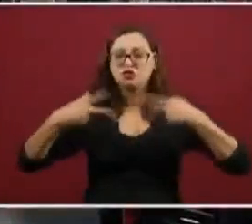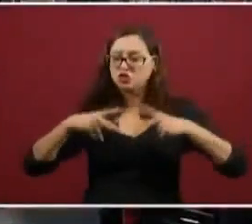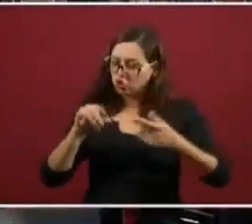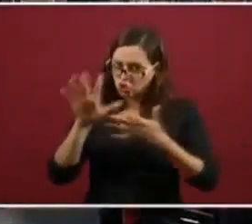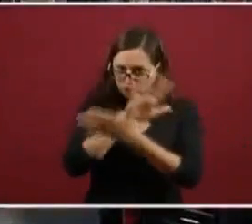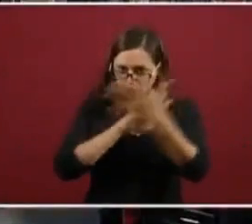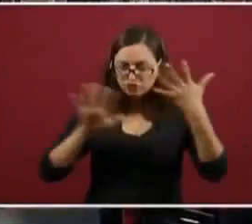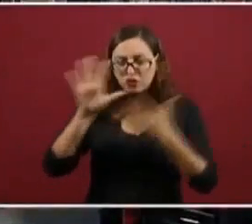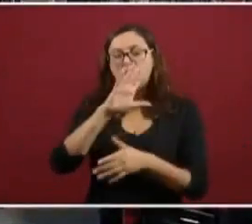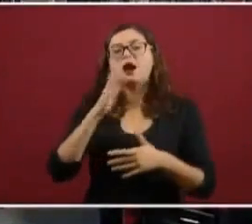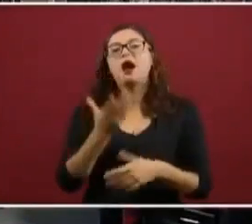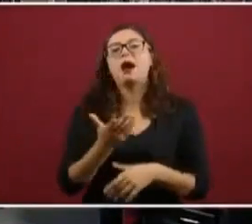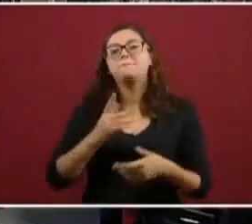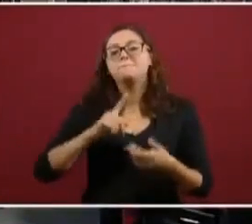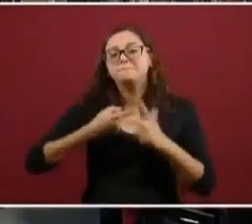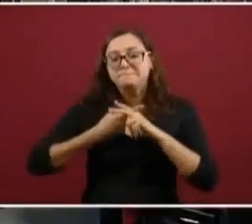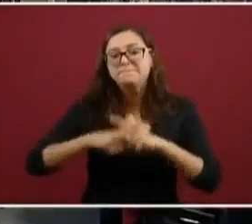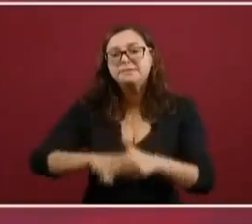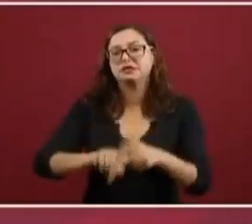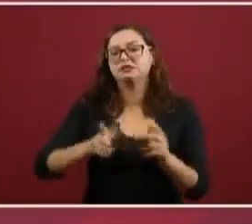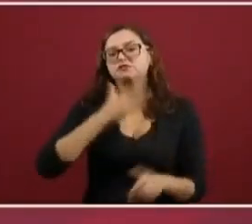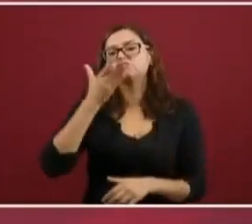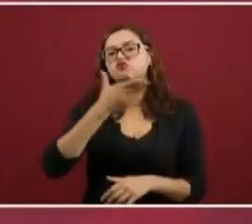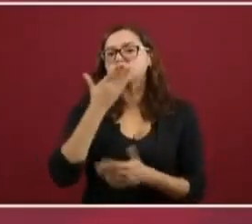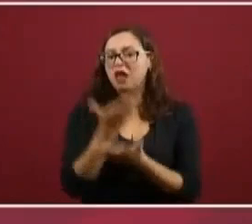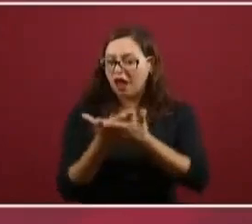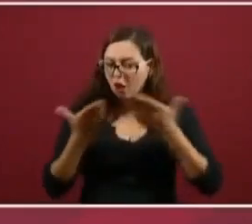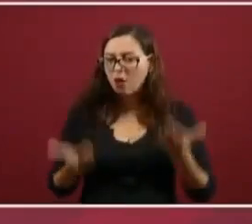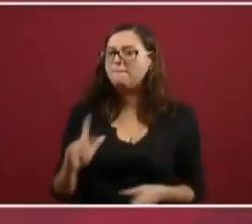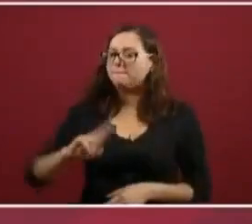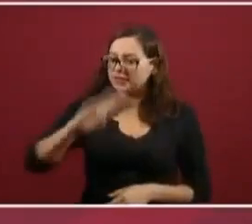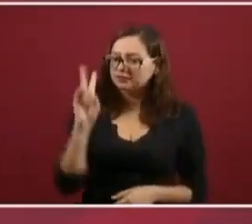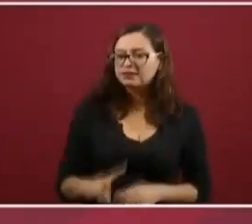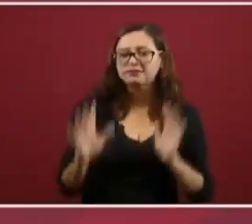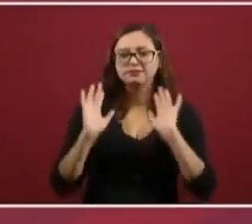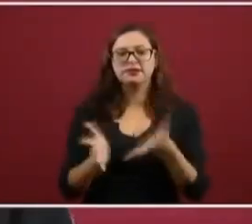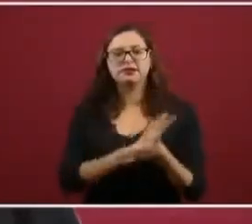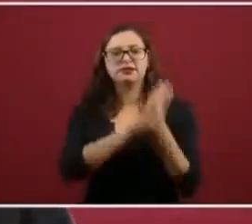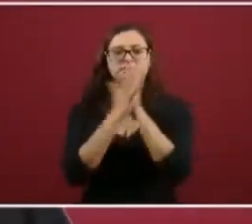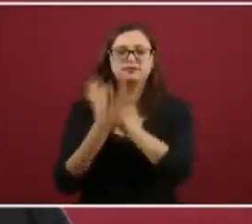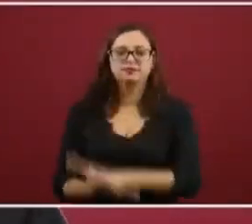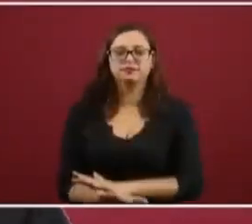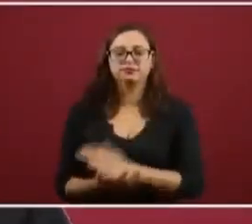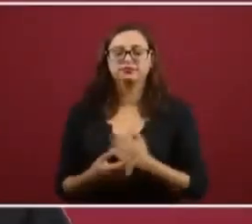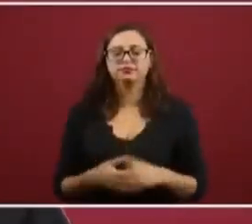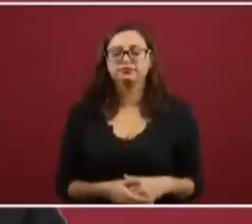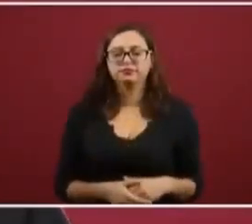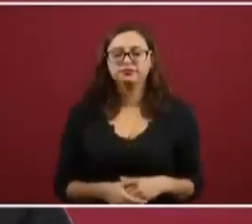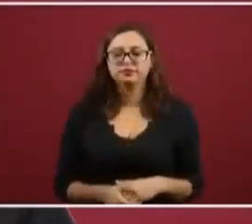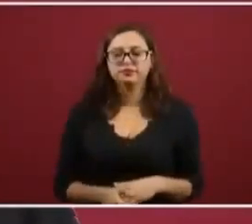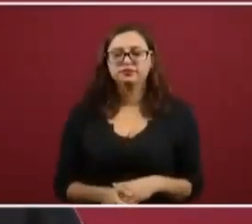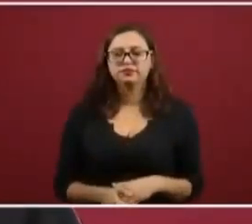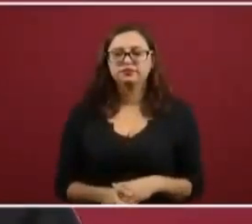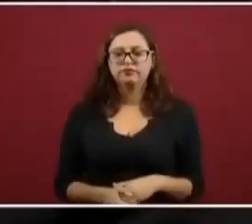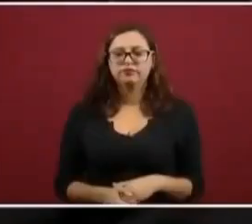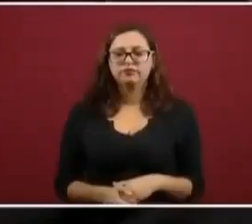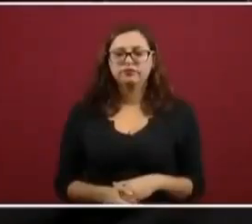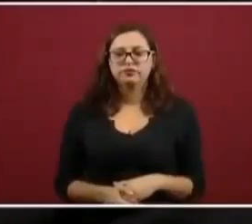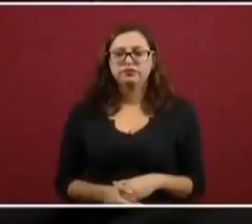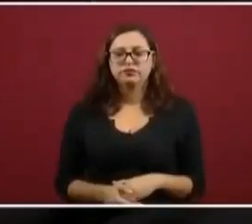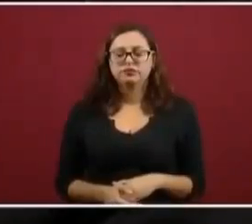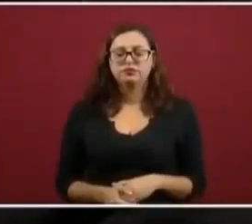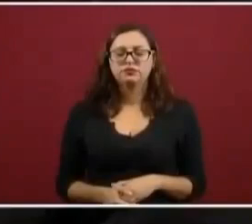váyanse mejor acostumbrando a que esto ya cambió y que van a